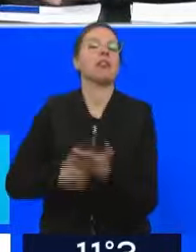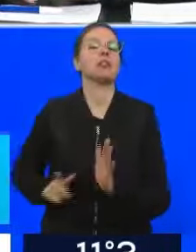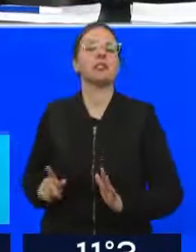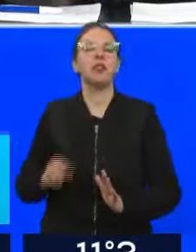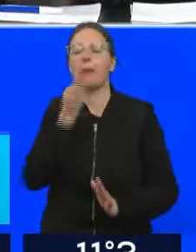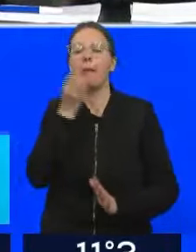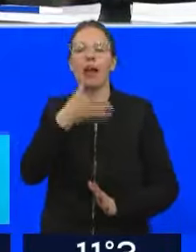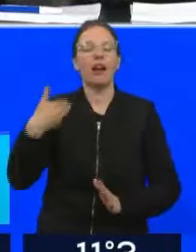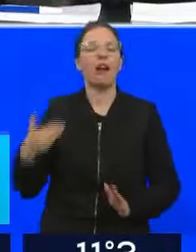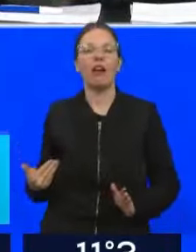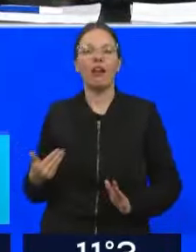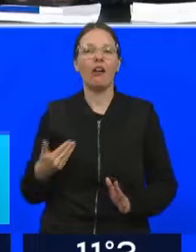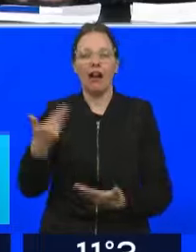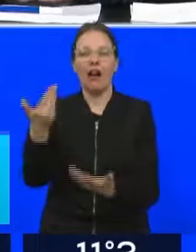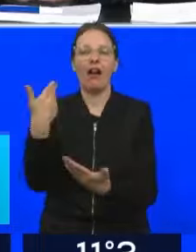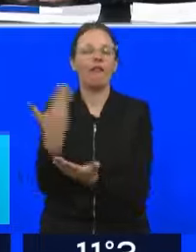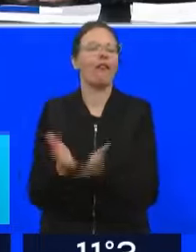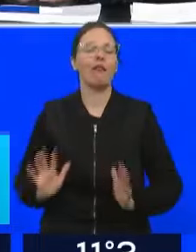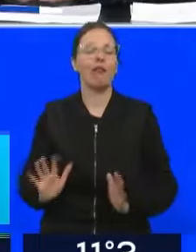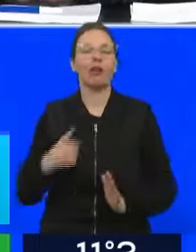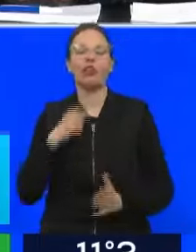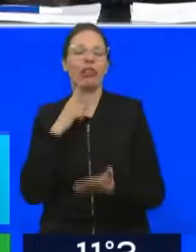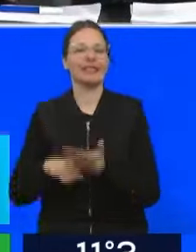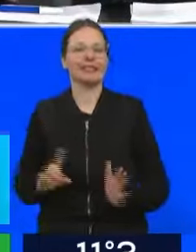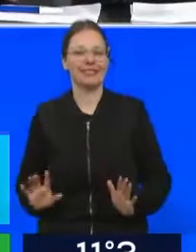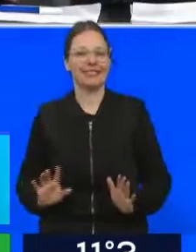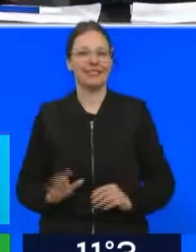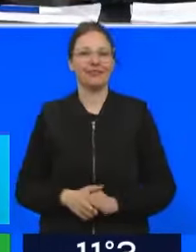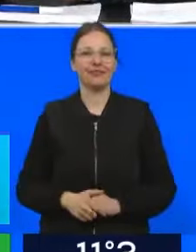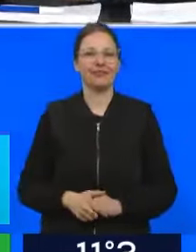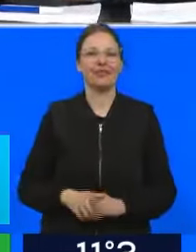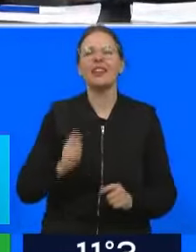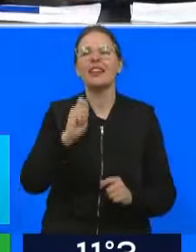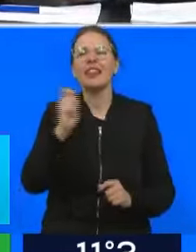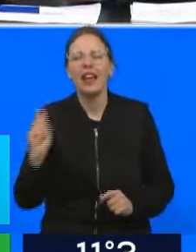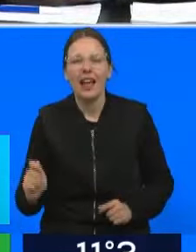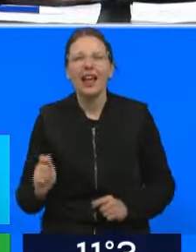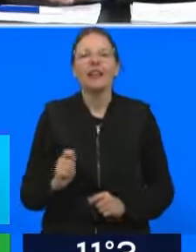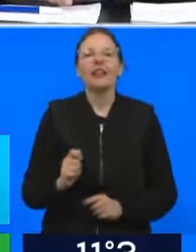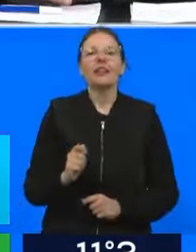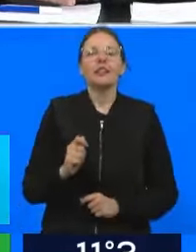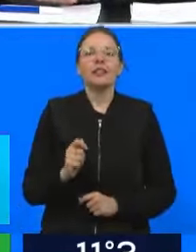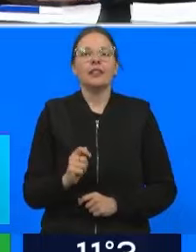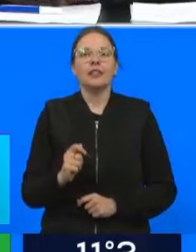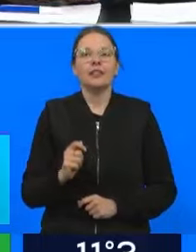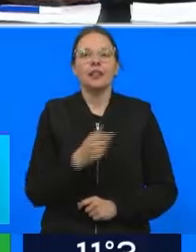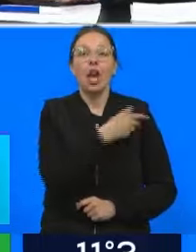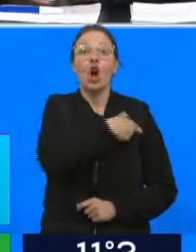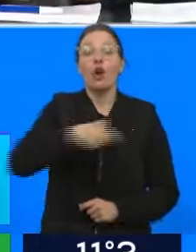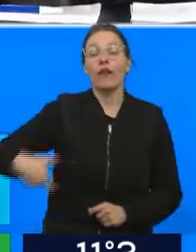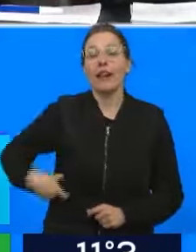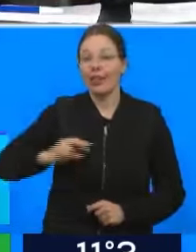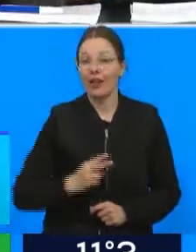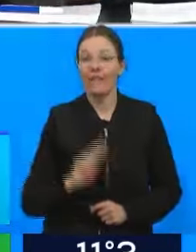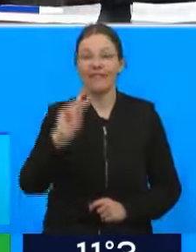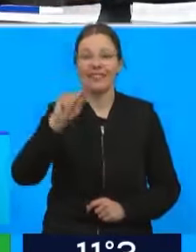rédito. De hecho, hoy desde el gobierno de la provincia fue la vicegobernadora, Eve Casado, oriunda de San Rafael, que